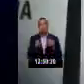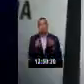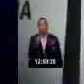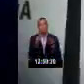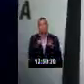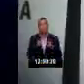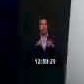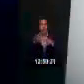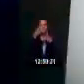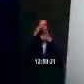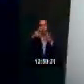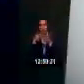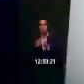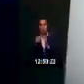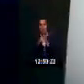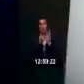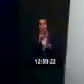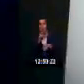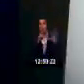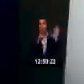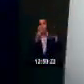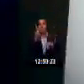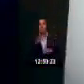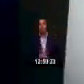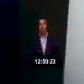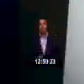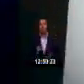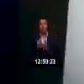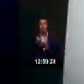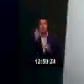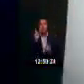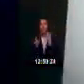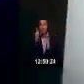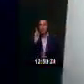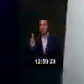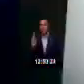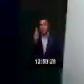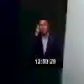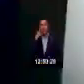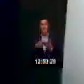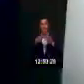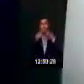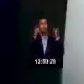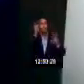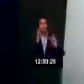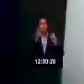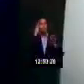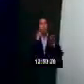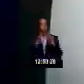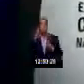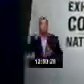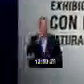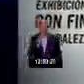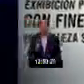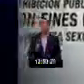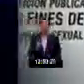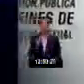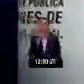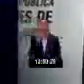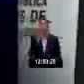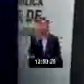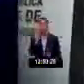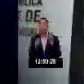justificado, testaferrismo y terrorismo. Artículo 172. Utilización de personas para exhibición pública con fines de naturaleza